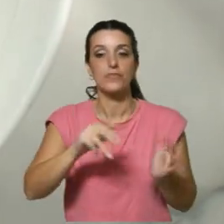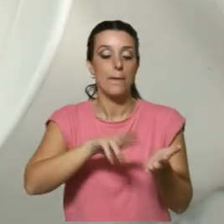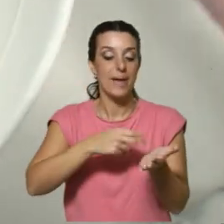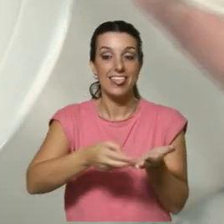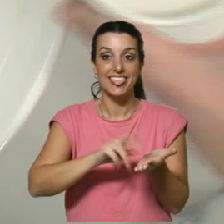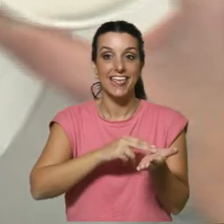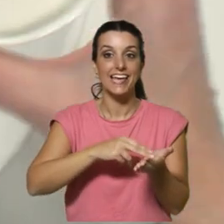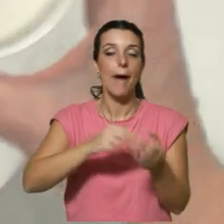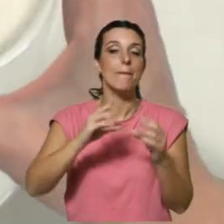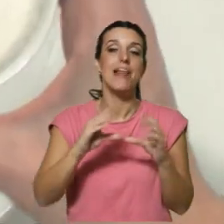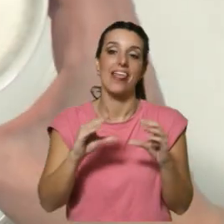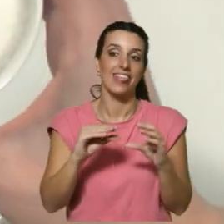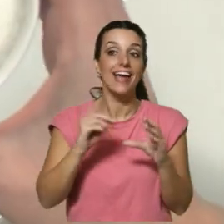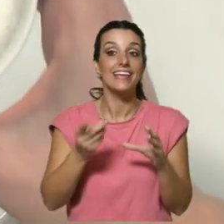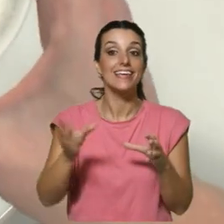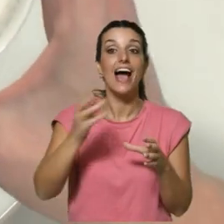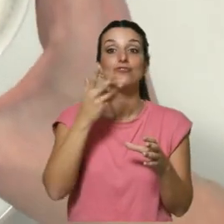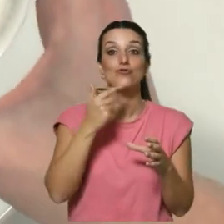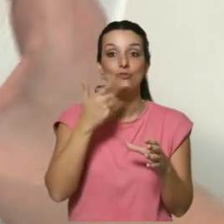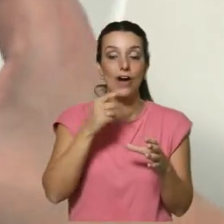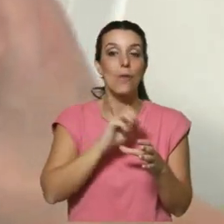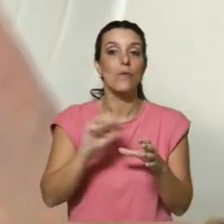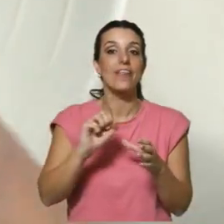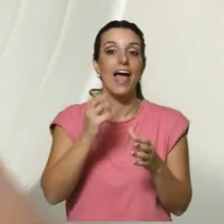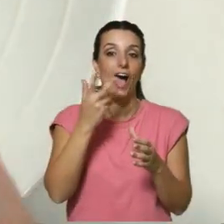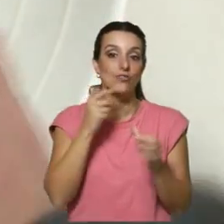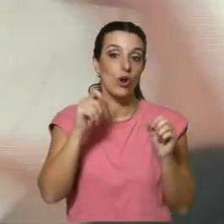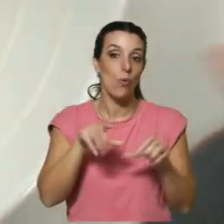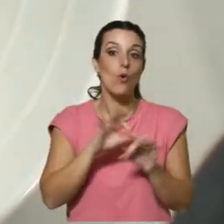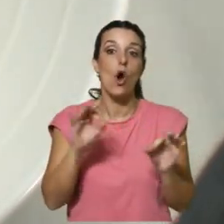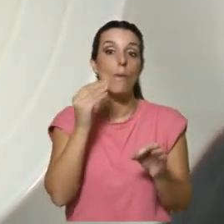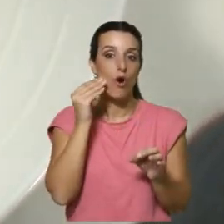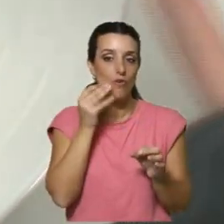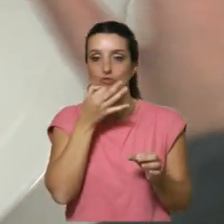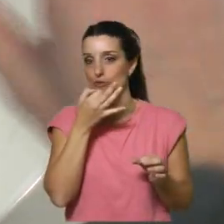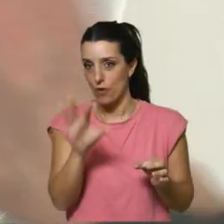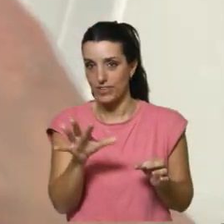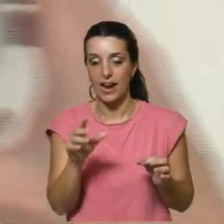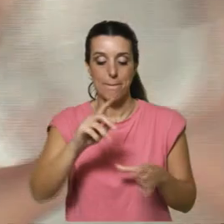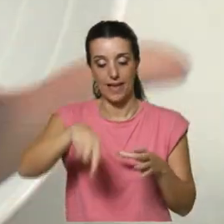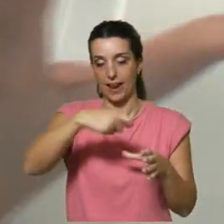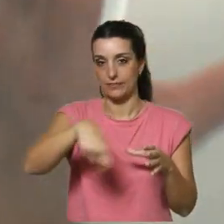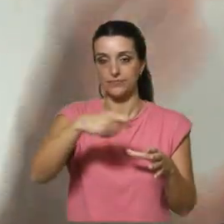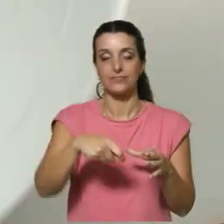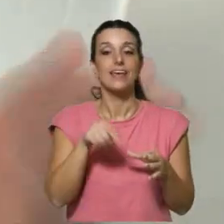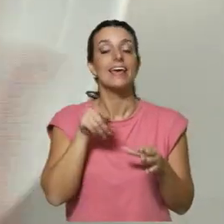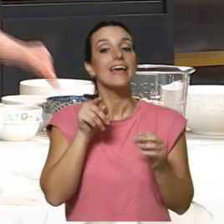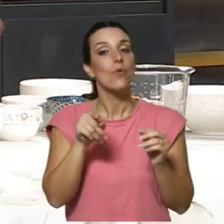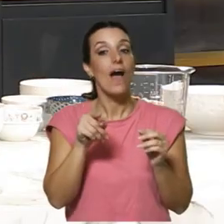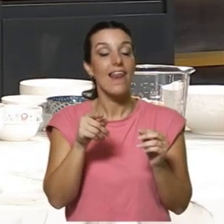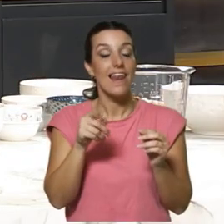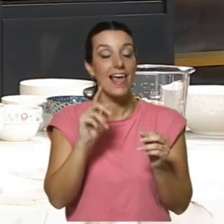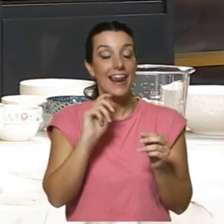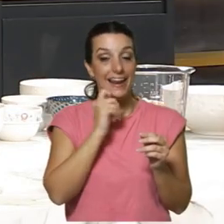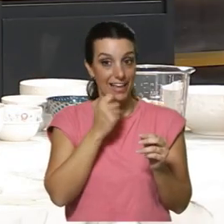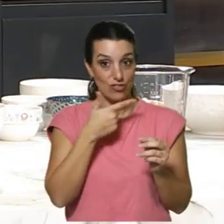pomada, repomada. Y tengo acá azúcar. Lo puedes hacer con azúcar común o azúcar impalpable. ¿Está? Y lo mezclas. Vos sabés que la gracia de